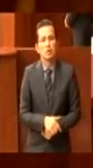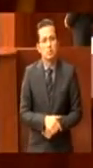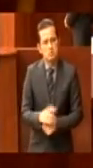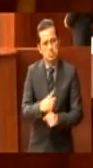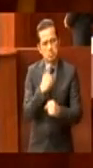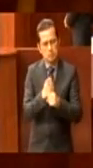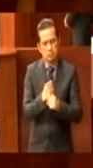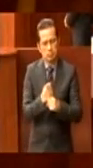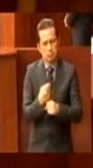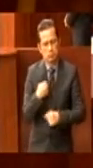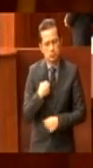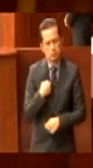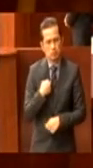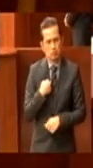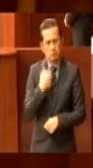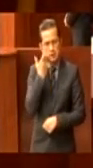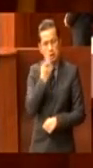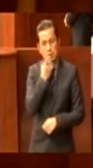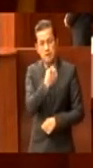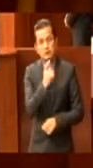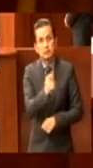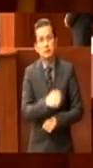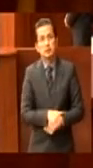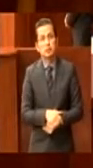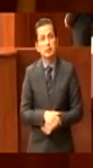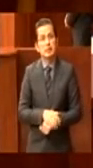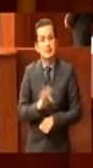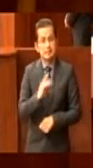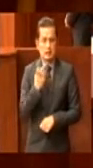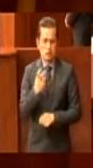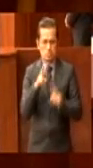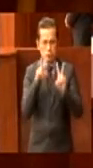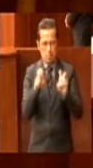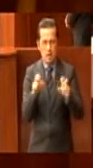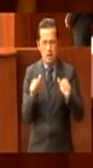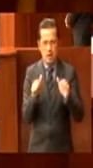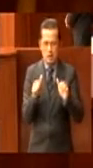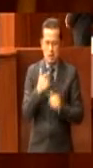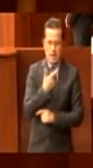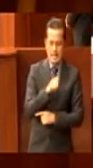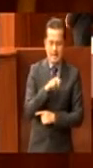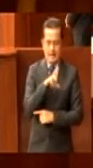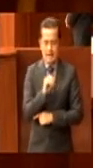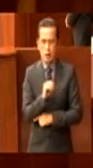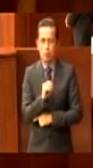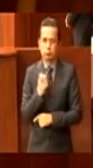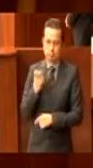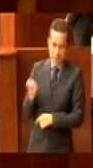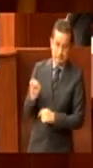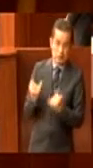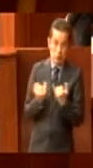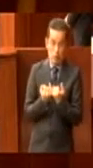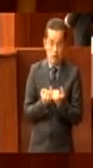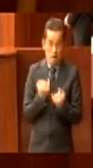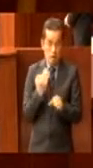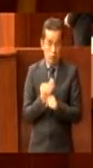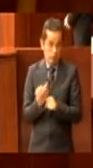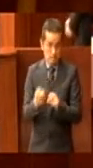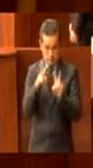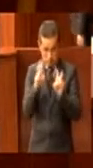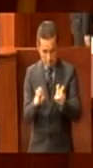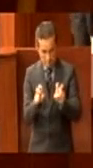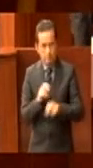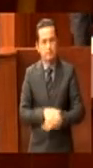señalar que en los casos que involucren cuestiones de género como en el caso que nos ocupa con